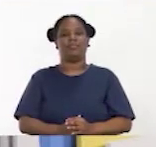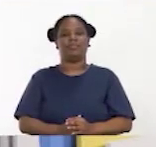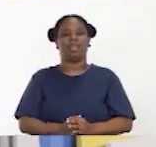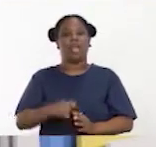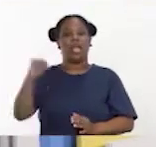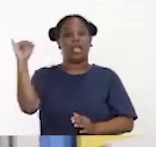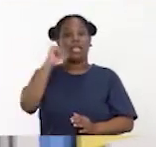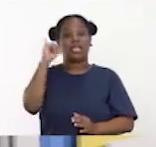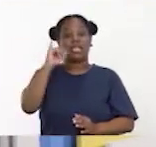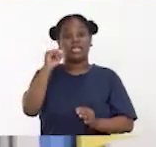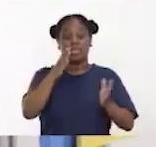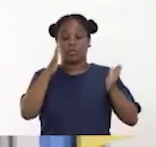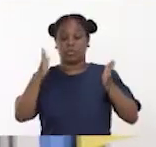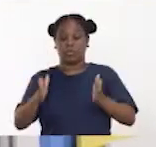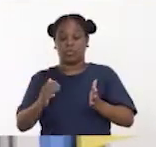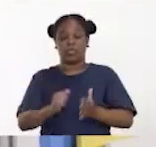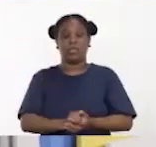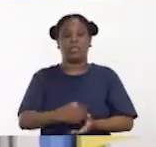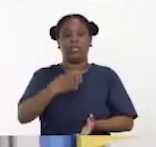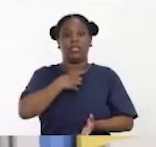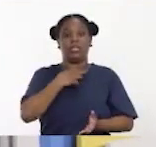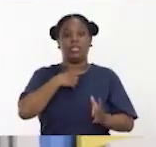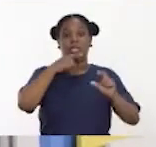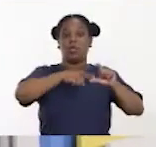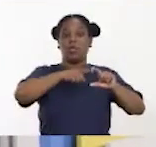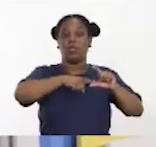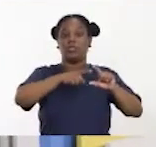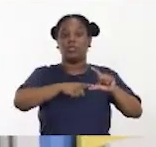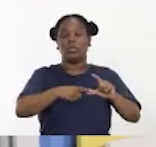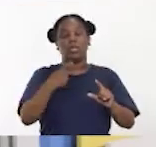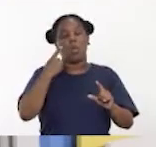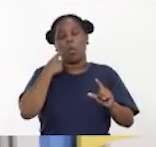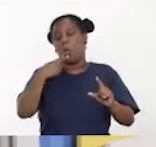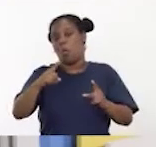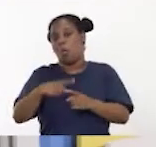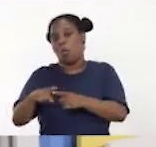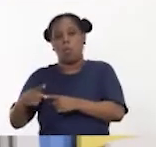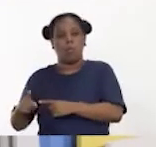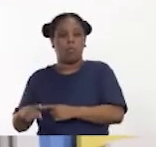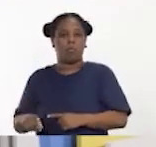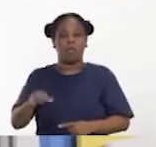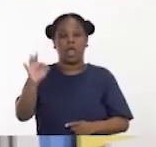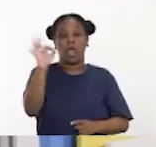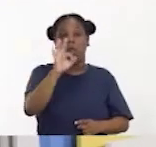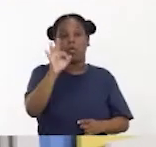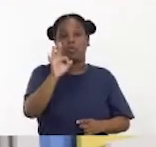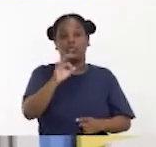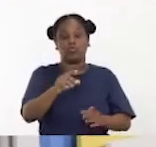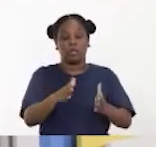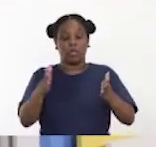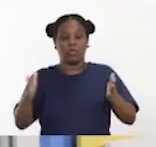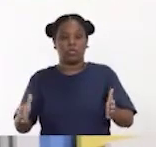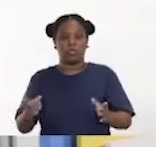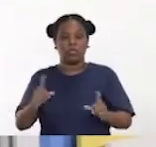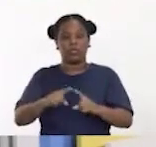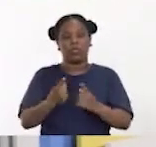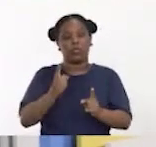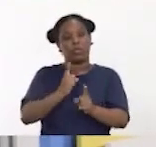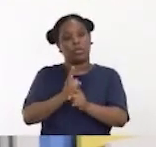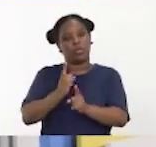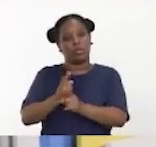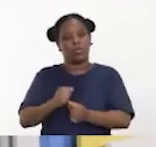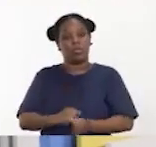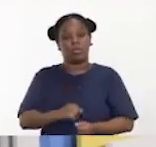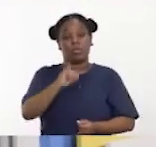El sexto semestre tiene los contenidos comunes al octavo semestre por encuentro. O sea, el